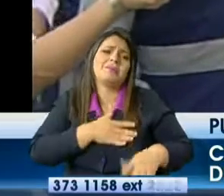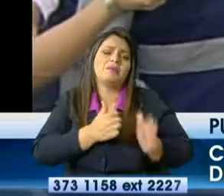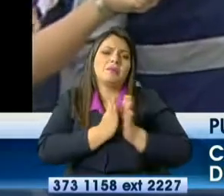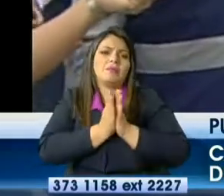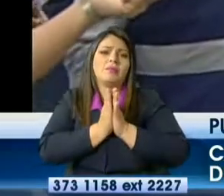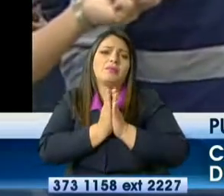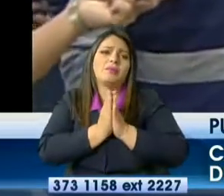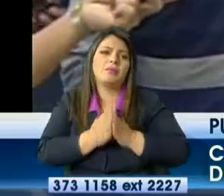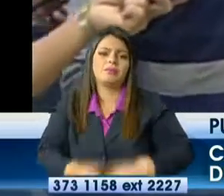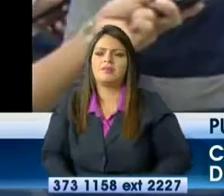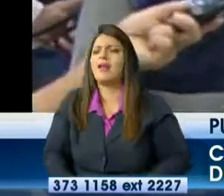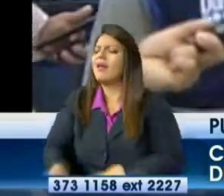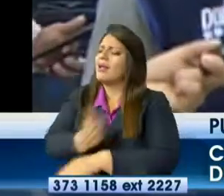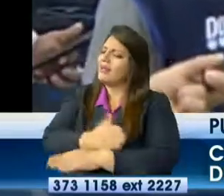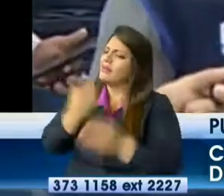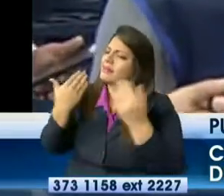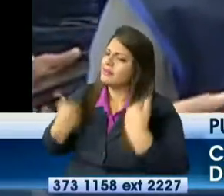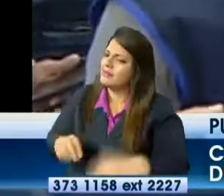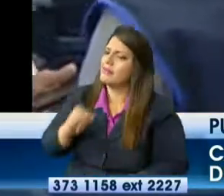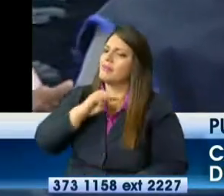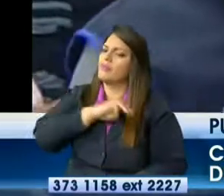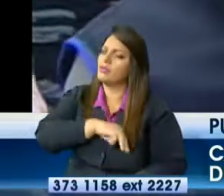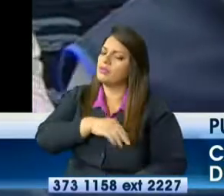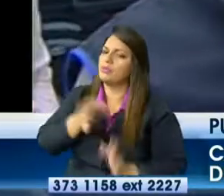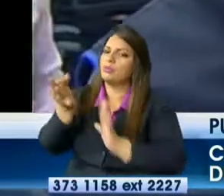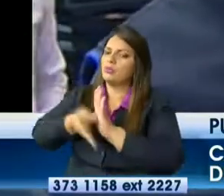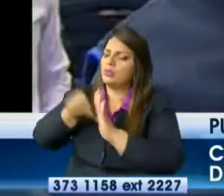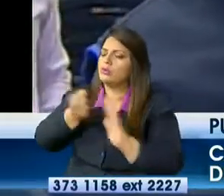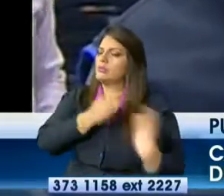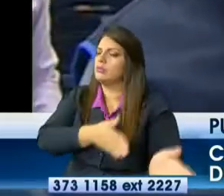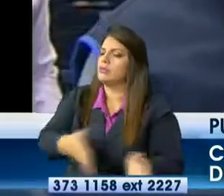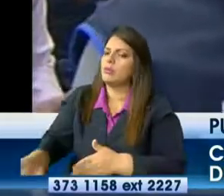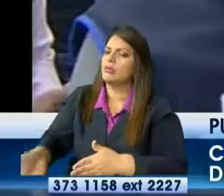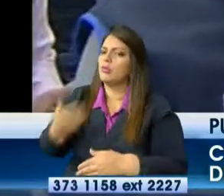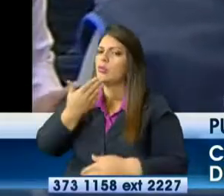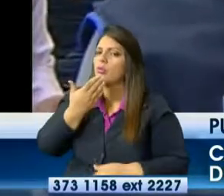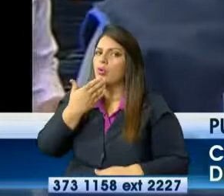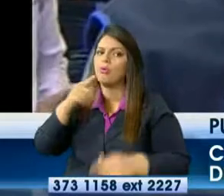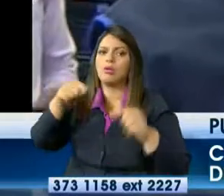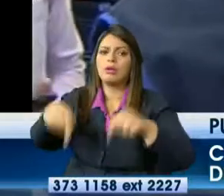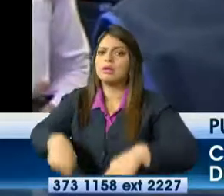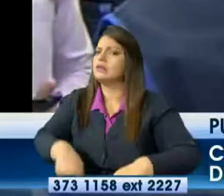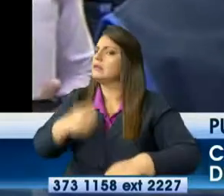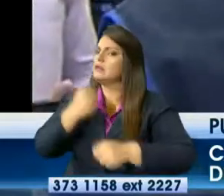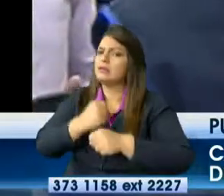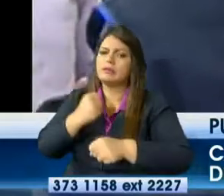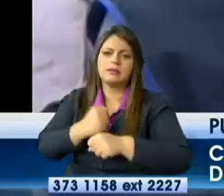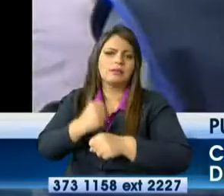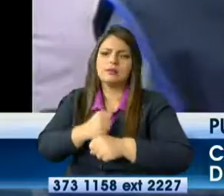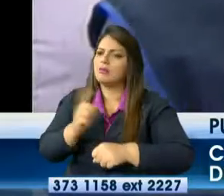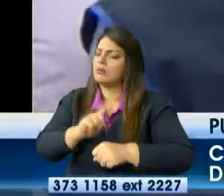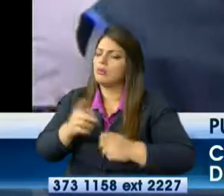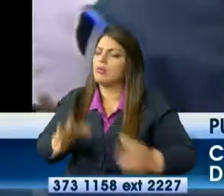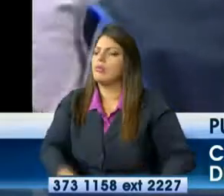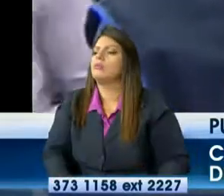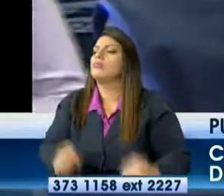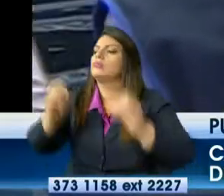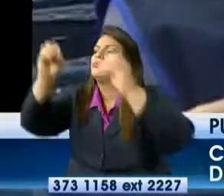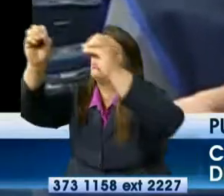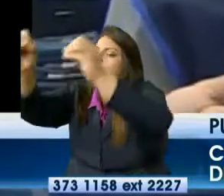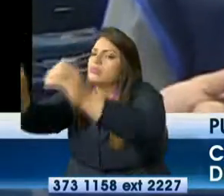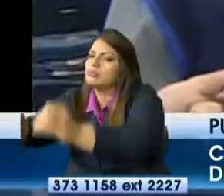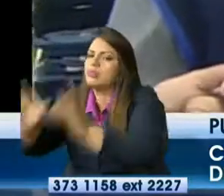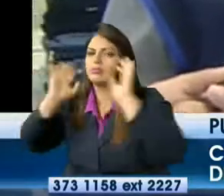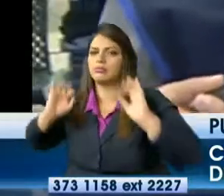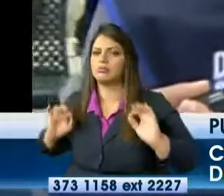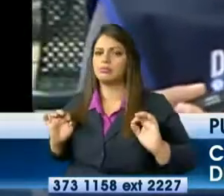de trasladarse, porque vamos a hacer obras acá, ¿ya? Trasladarse hasta que ellos consigan,